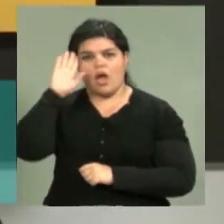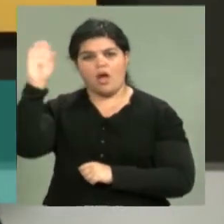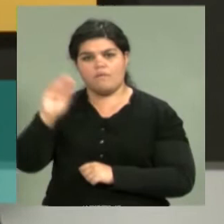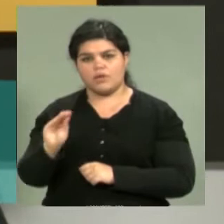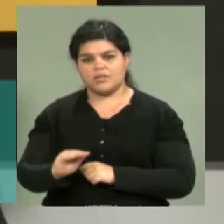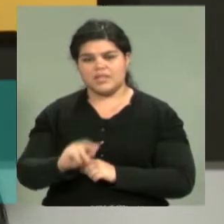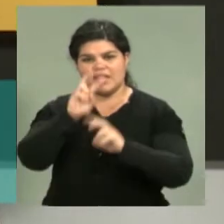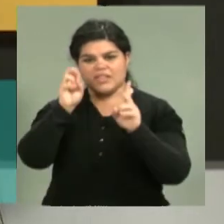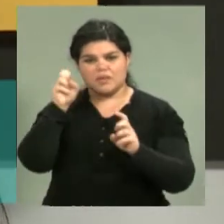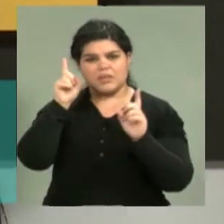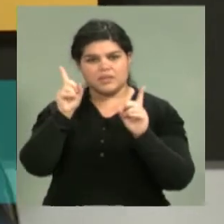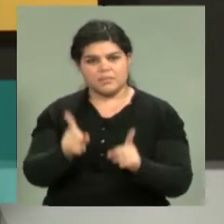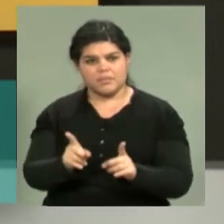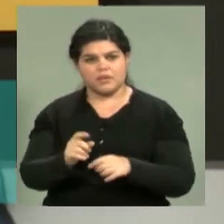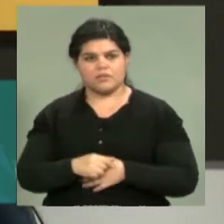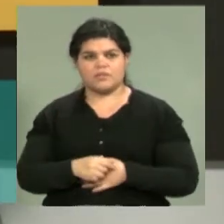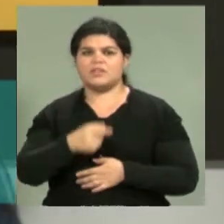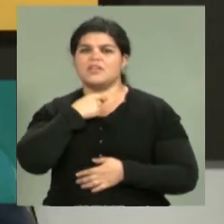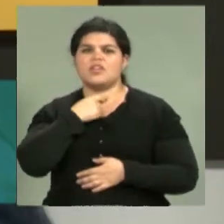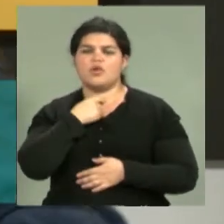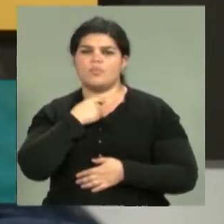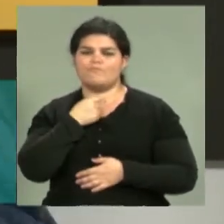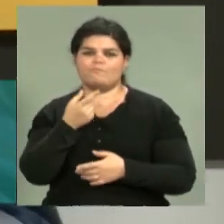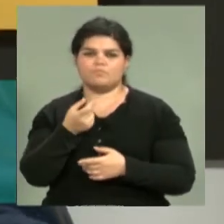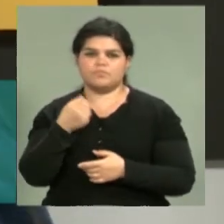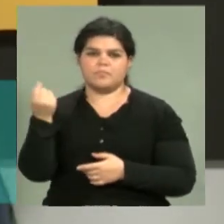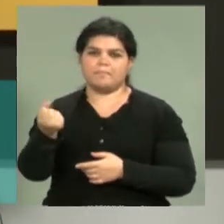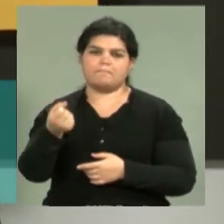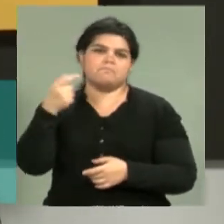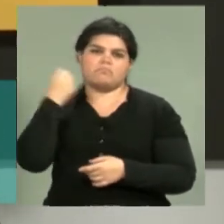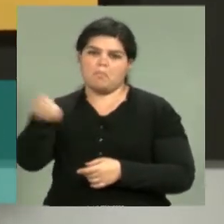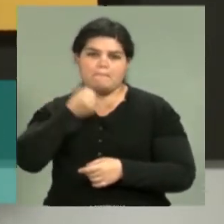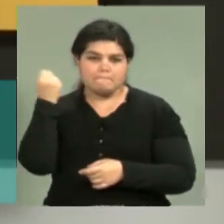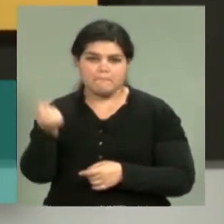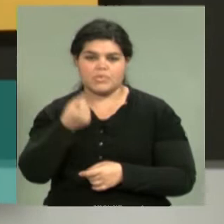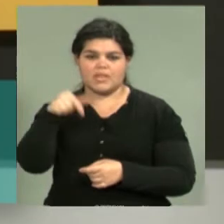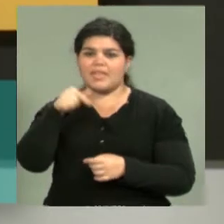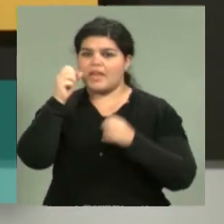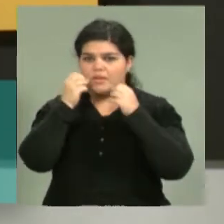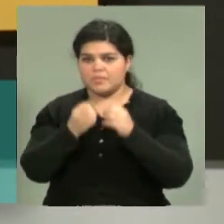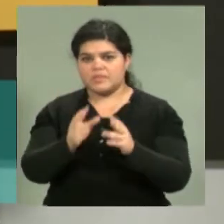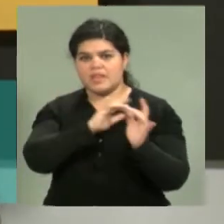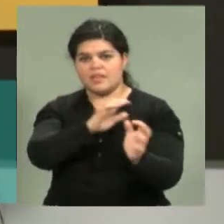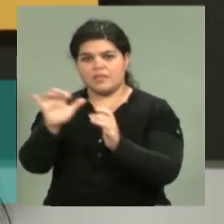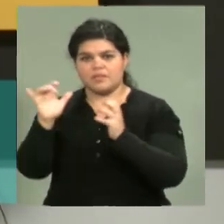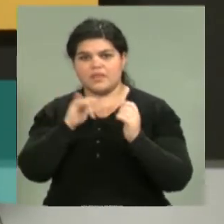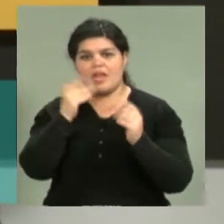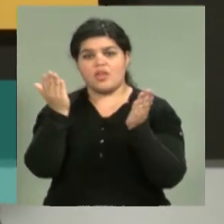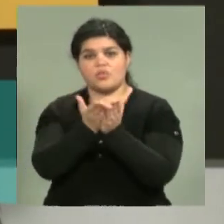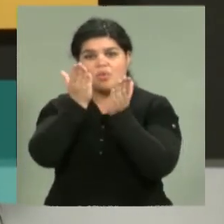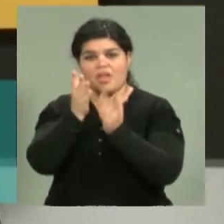Quiero ir a algo más fundamental, podría decirse, para empezar desde ahí el debate y empezar con los